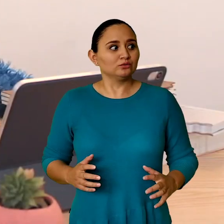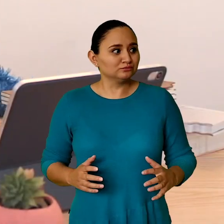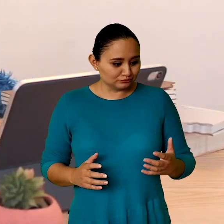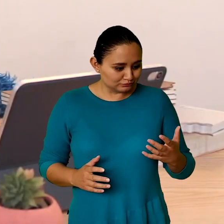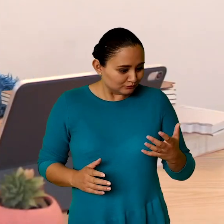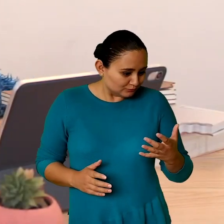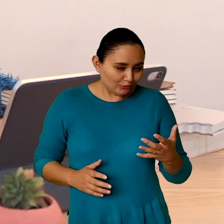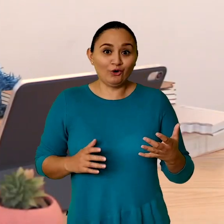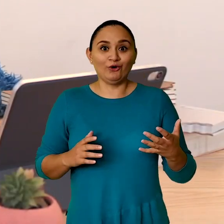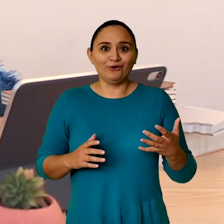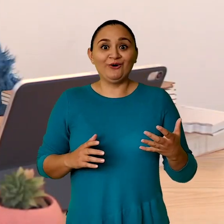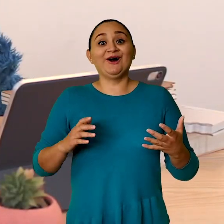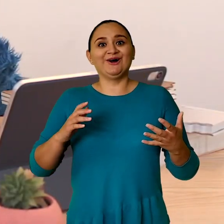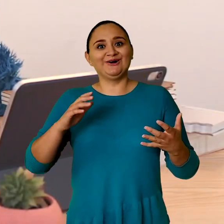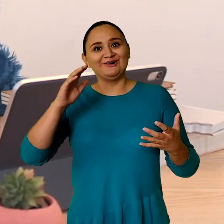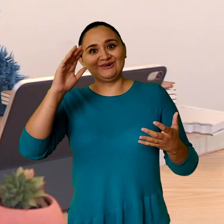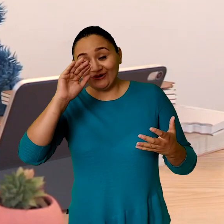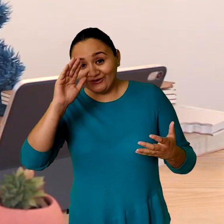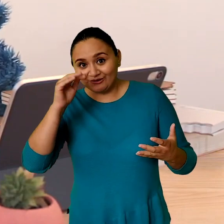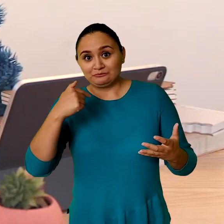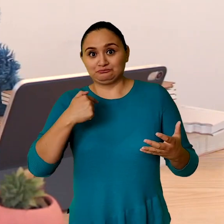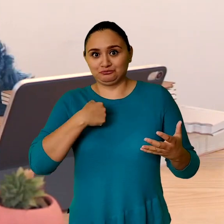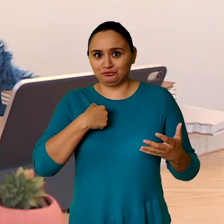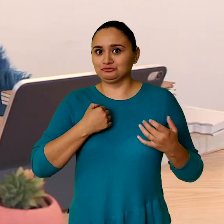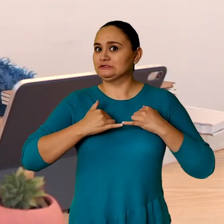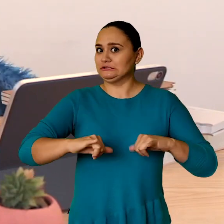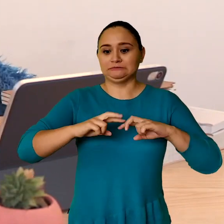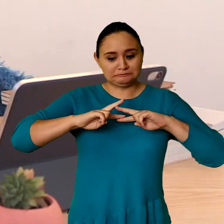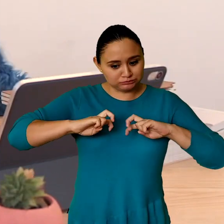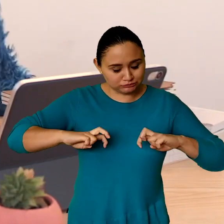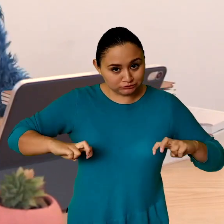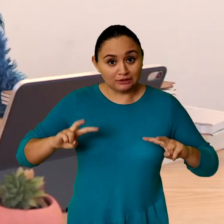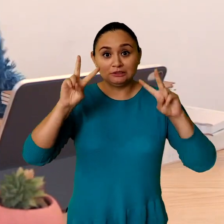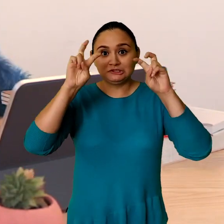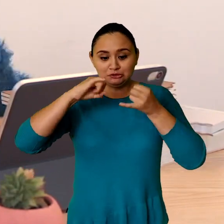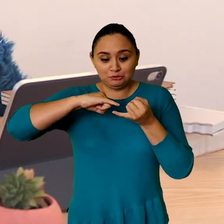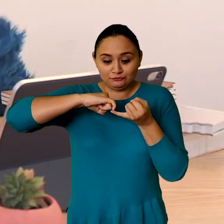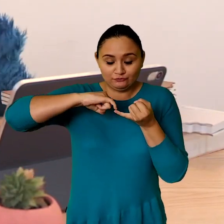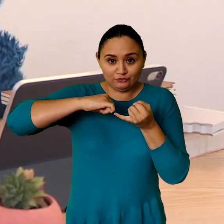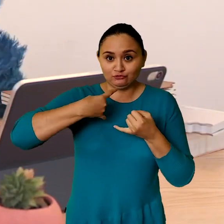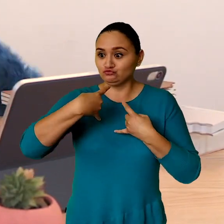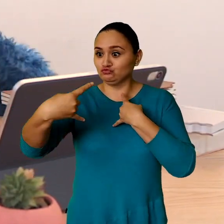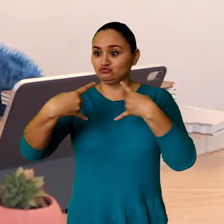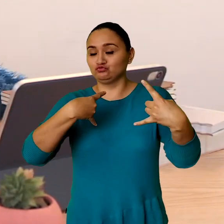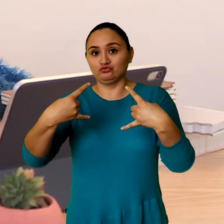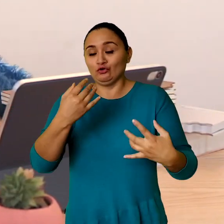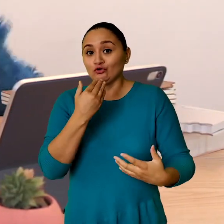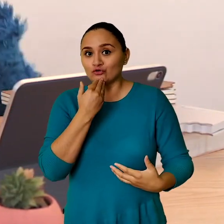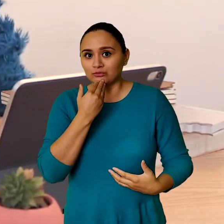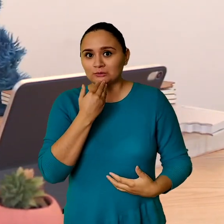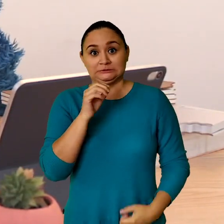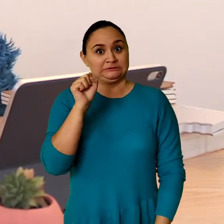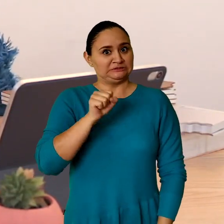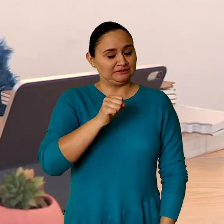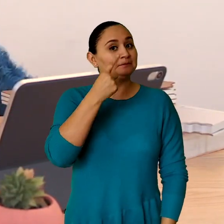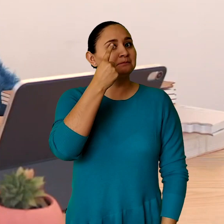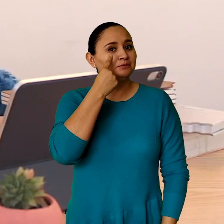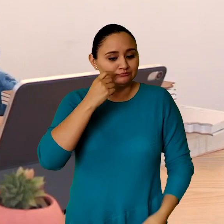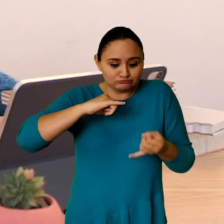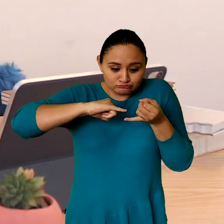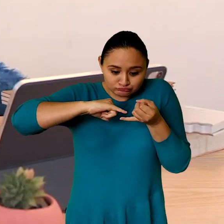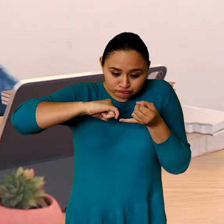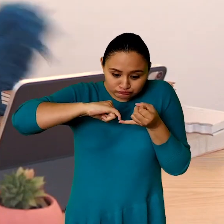¡Oh! ¡Hola! Yo seguiré investigando sobre cómo transmitirse los virus. Sí, los